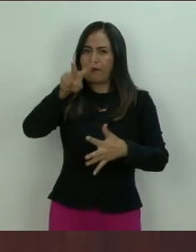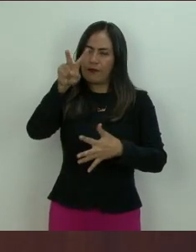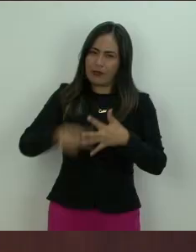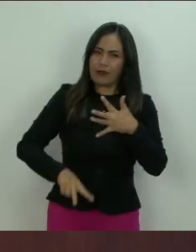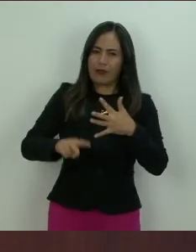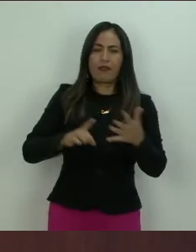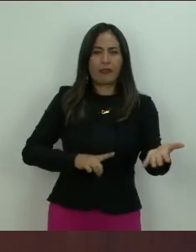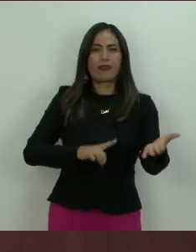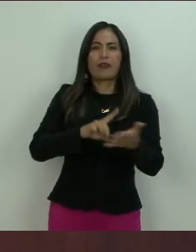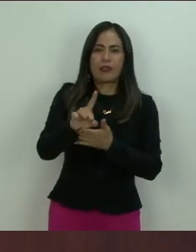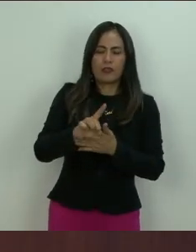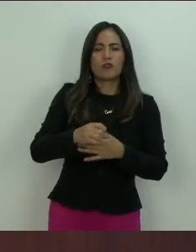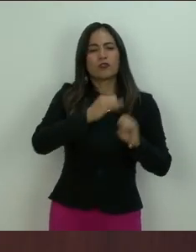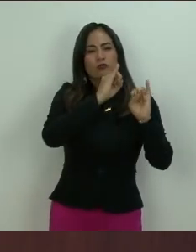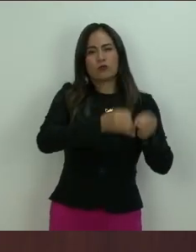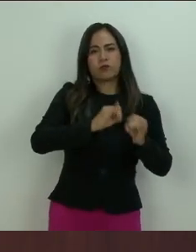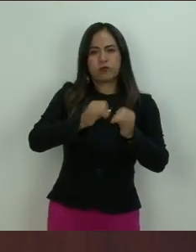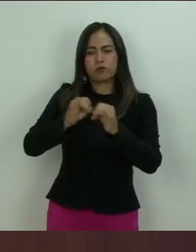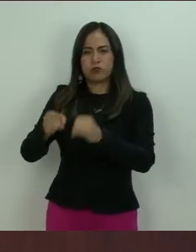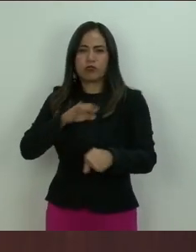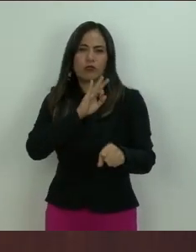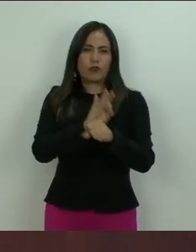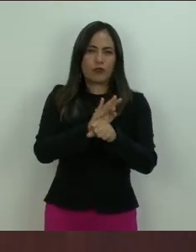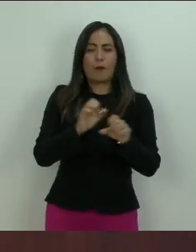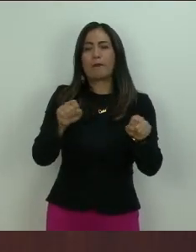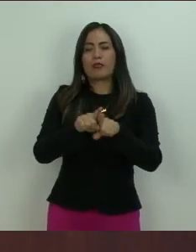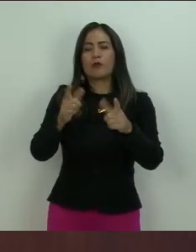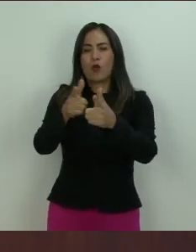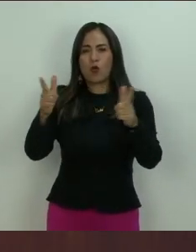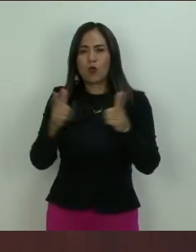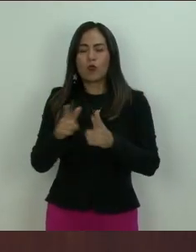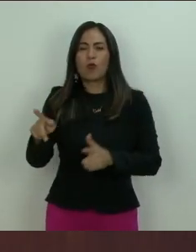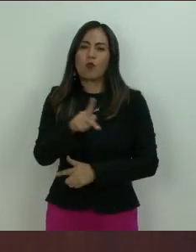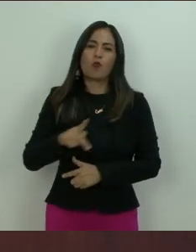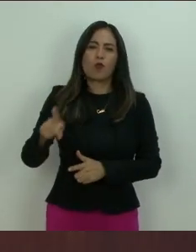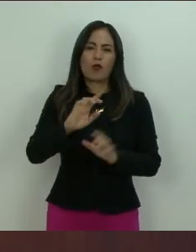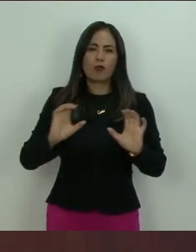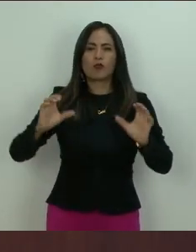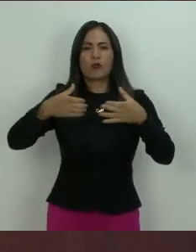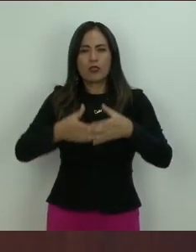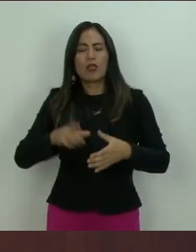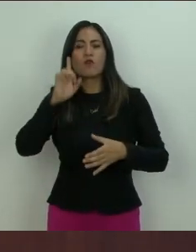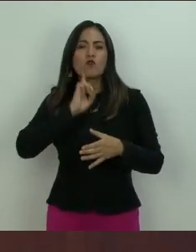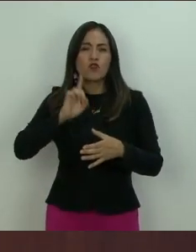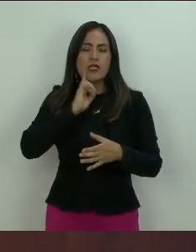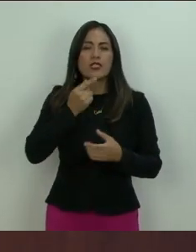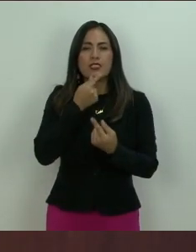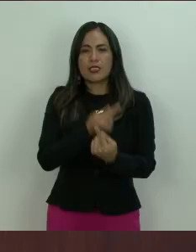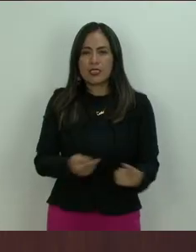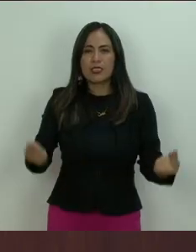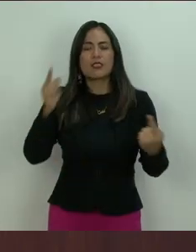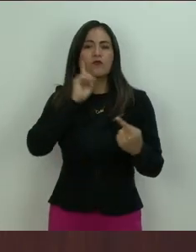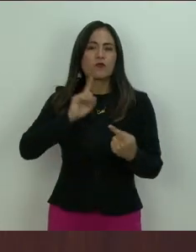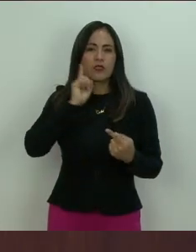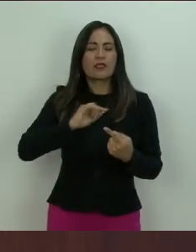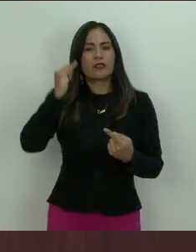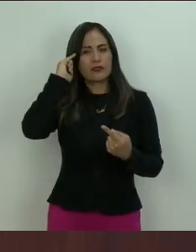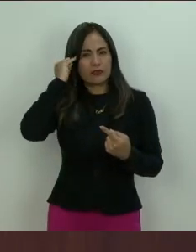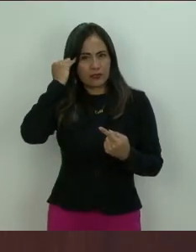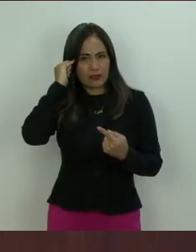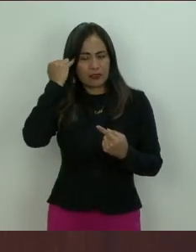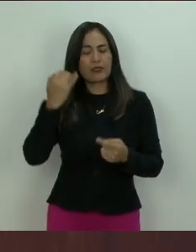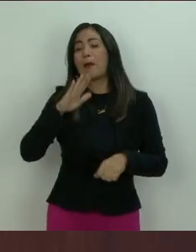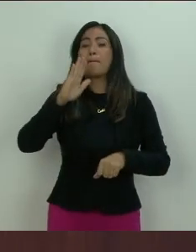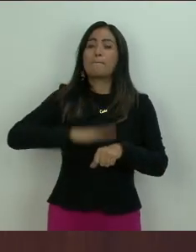de los derechos individuales y colectivos de los pueblos, comunidades, mujeres y niñas indígenas,